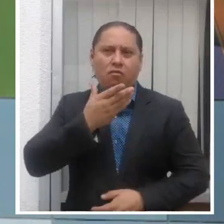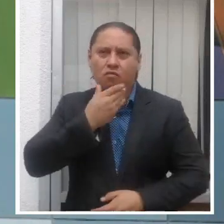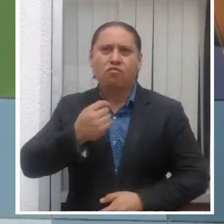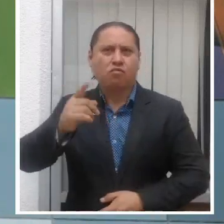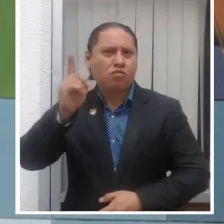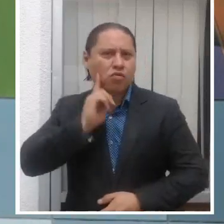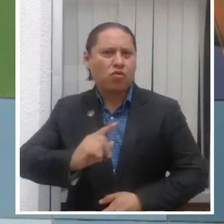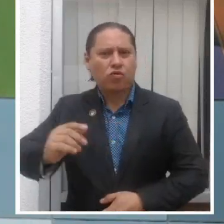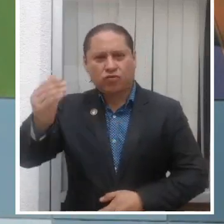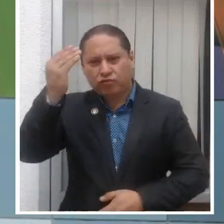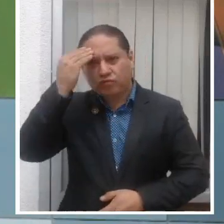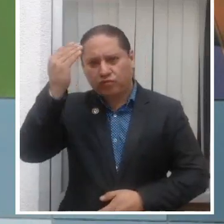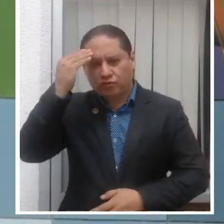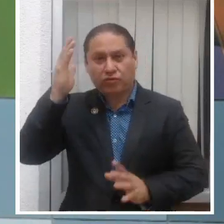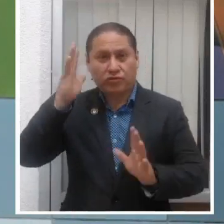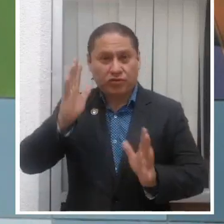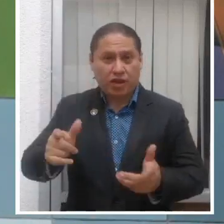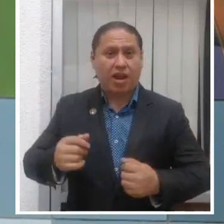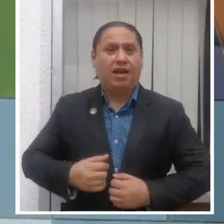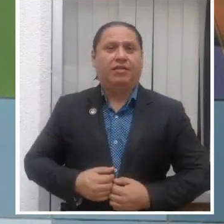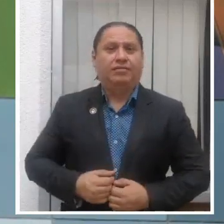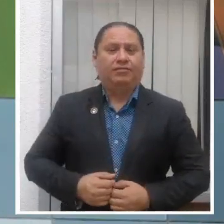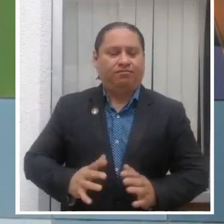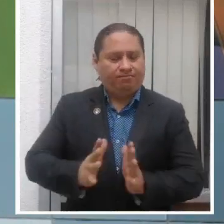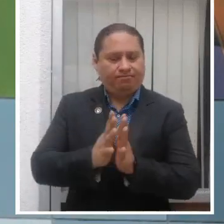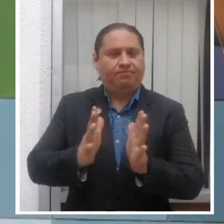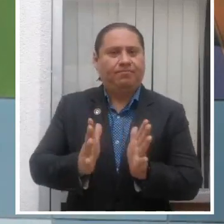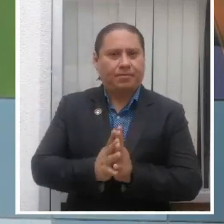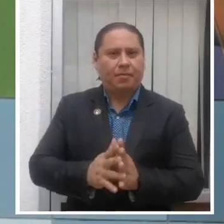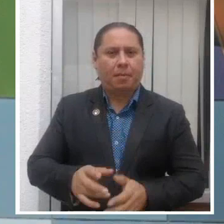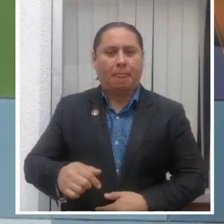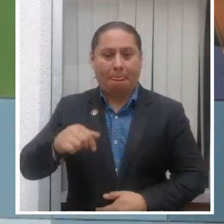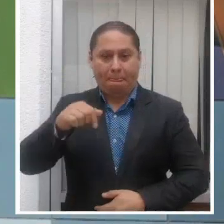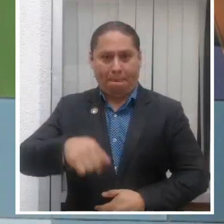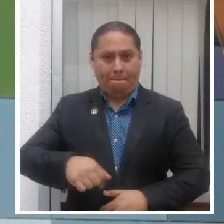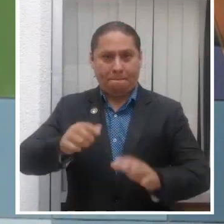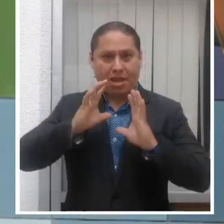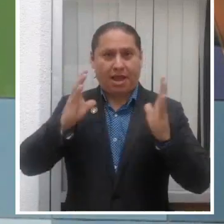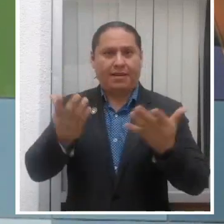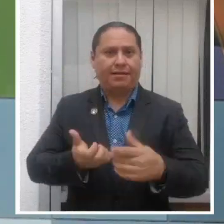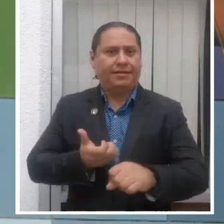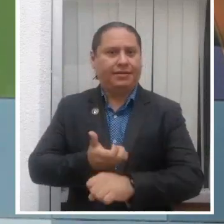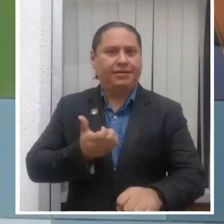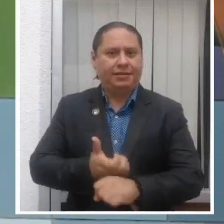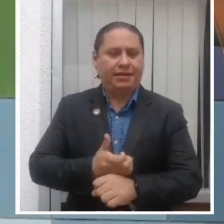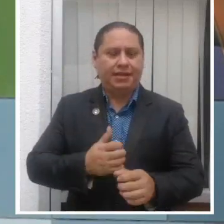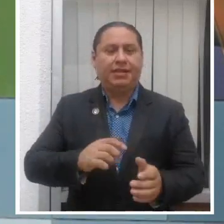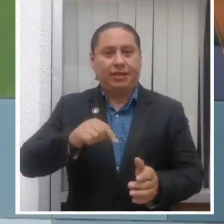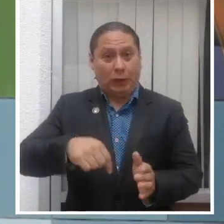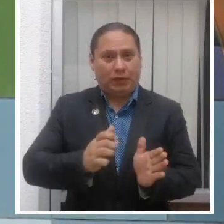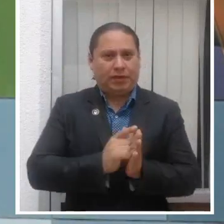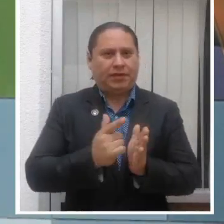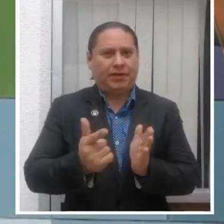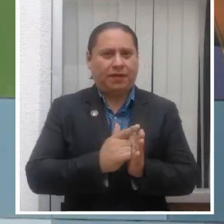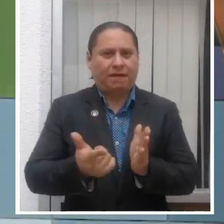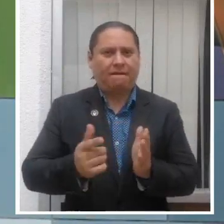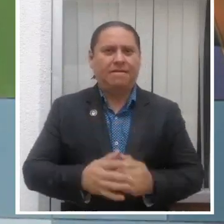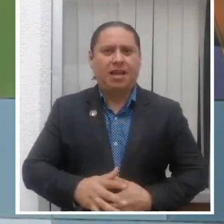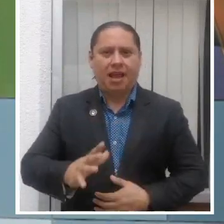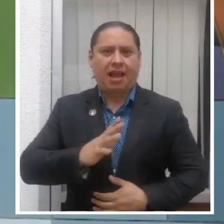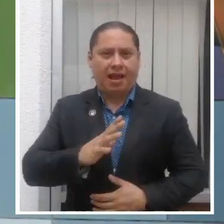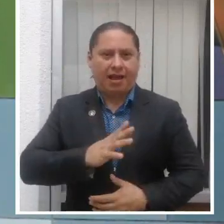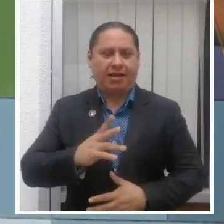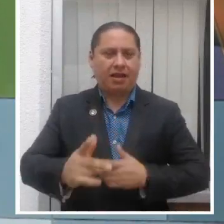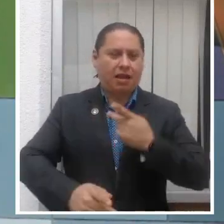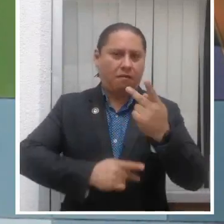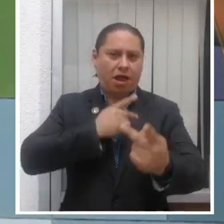hombres que hoy están en el camino de la lucha. Esta casa, que también es la casa del libro, es una casa hecha de palabras